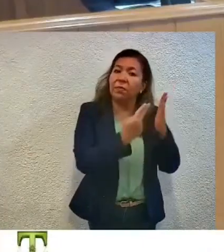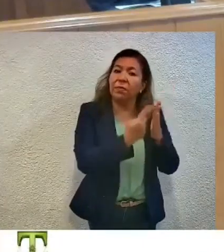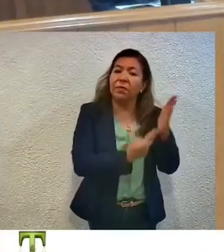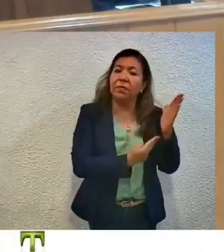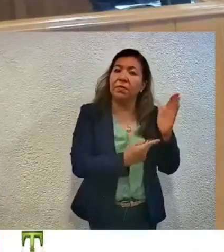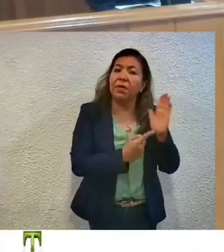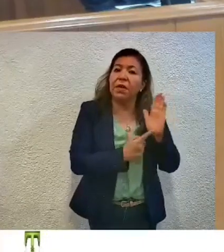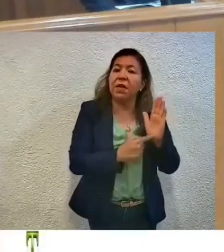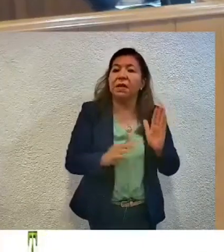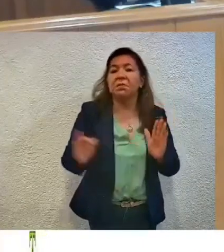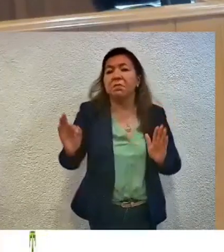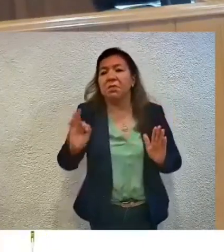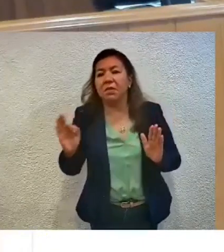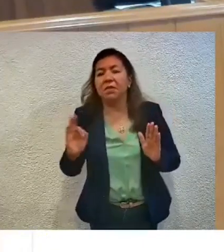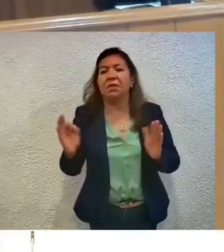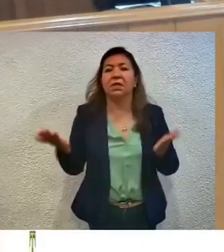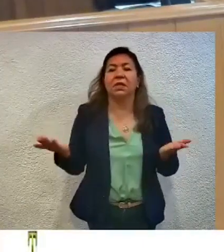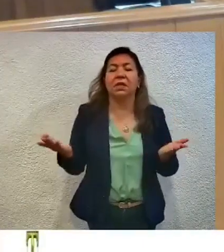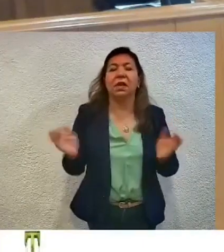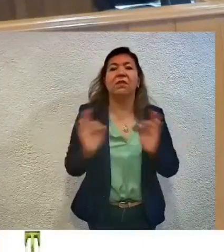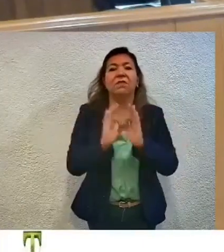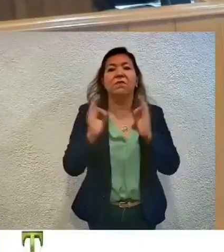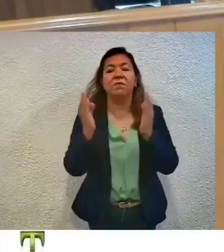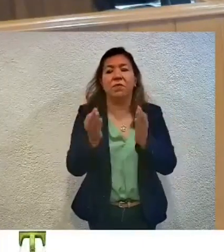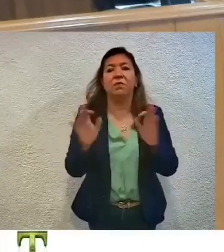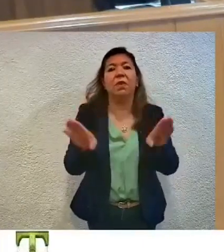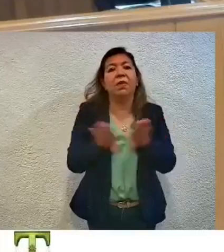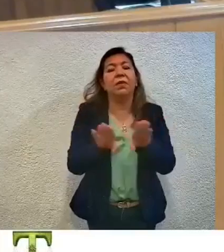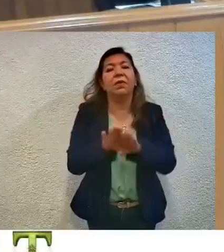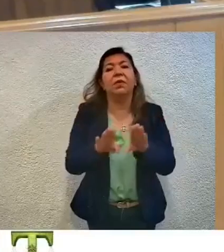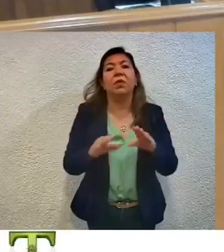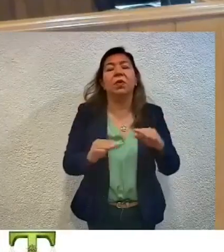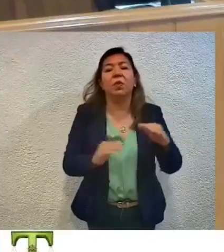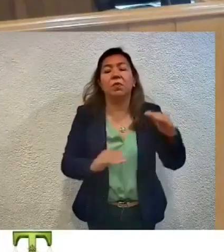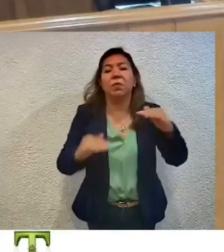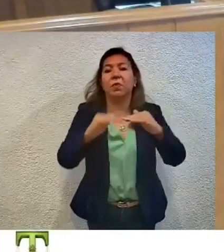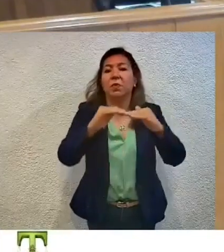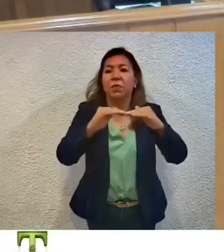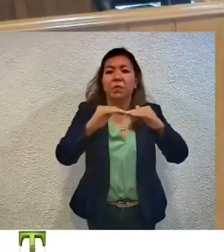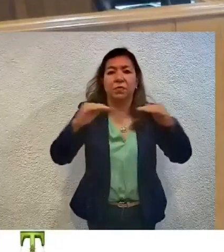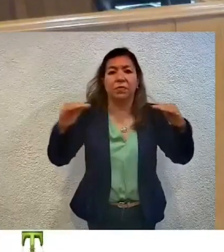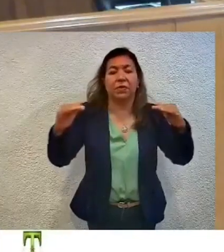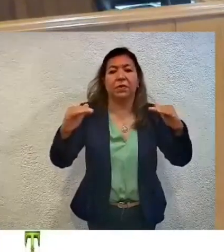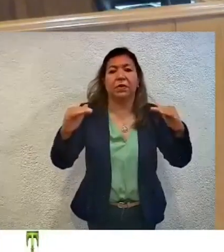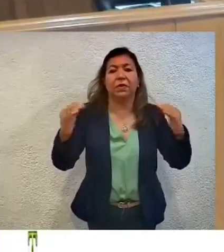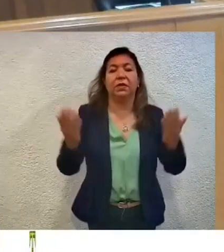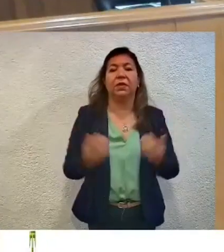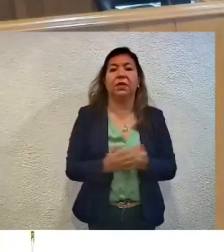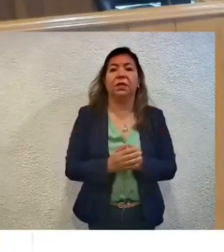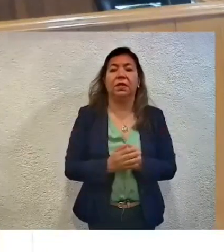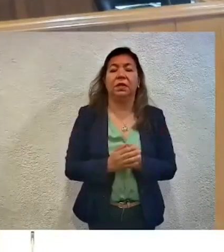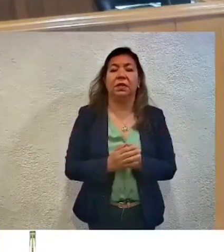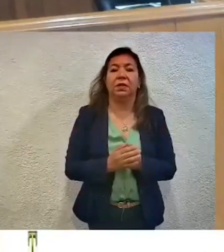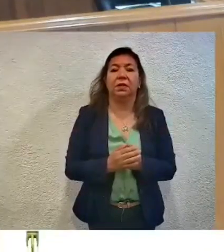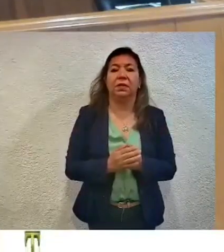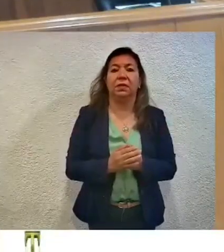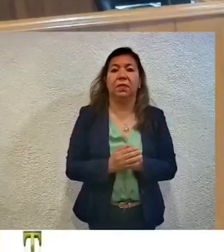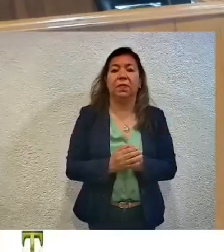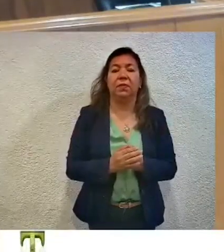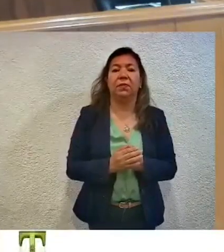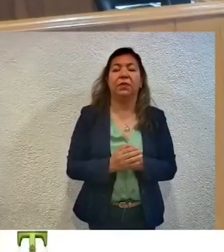tal norma solo presenta la hipótesis que deberá aplicarse obligatoriamente para el CDE del IEP Segro,